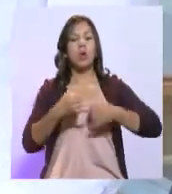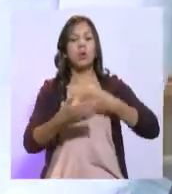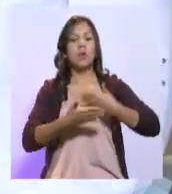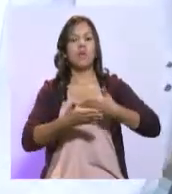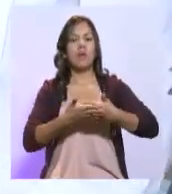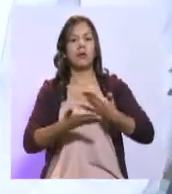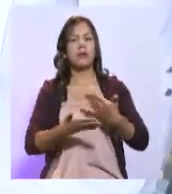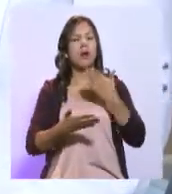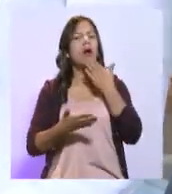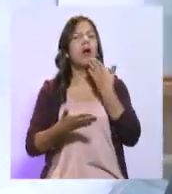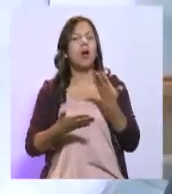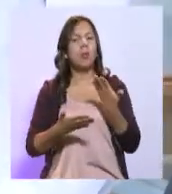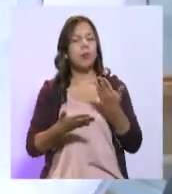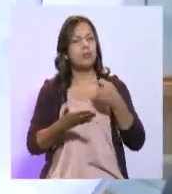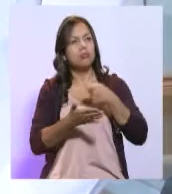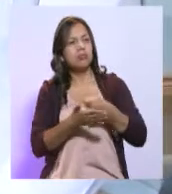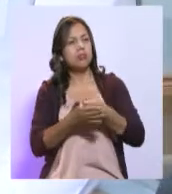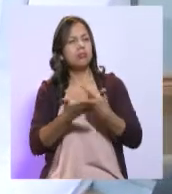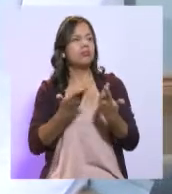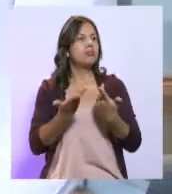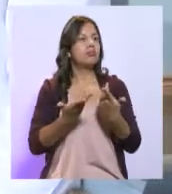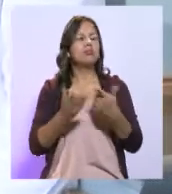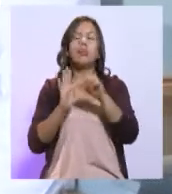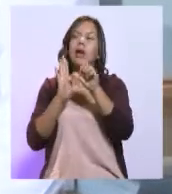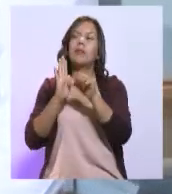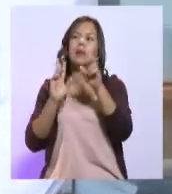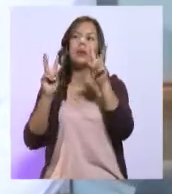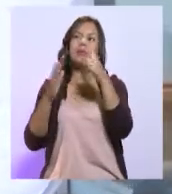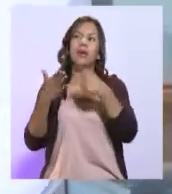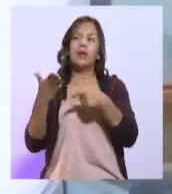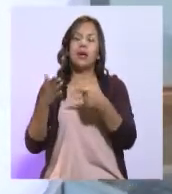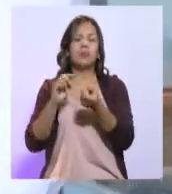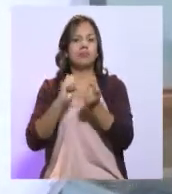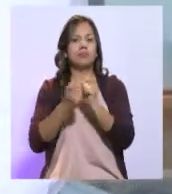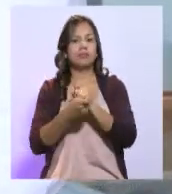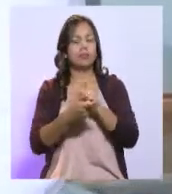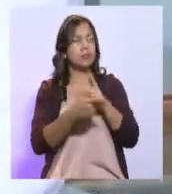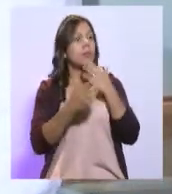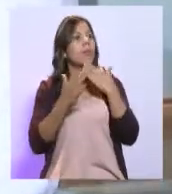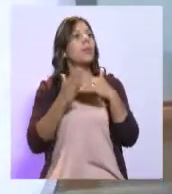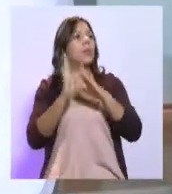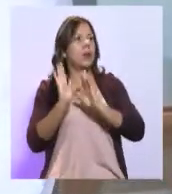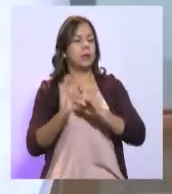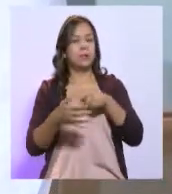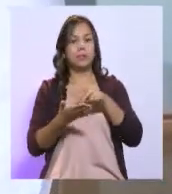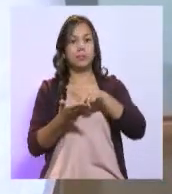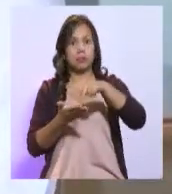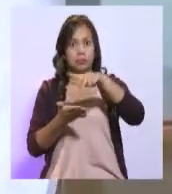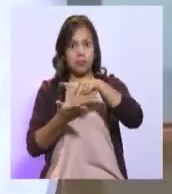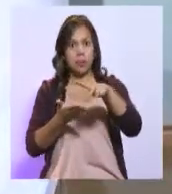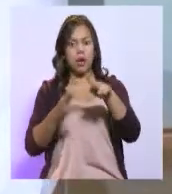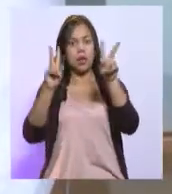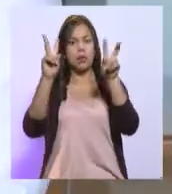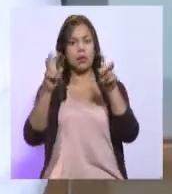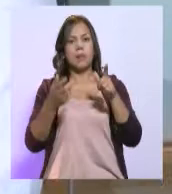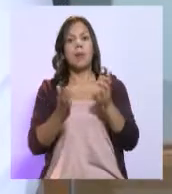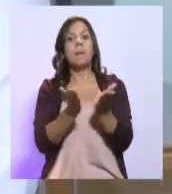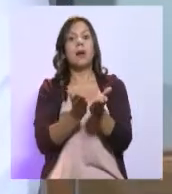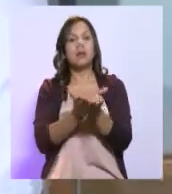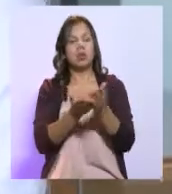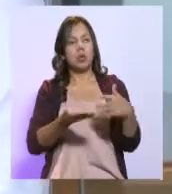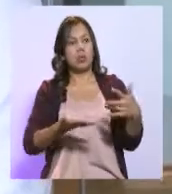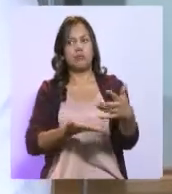artículo? Bueno, básicamente que el dinero que los ciudadanos pagan por concepto de recolección de basura pueda